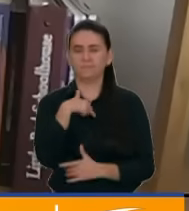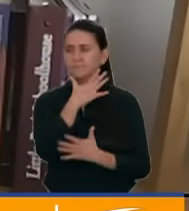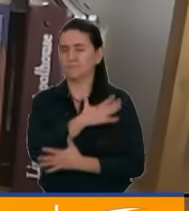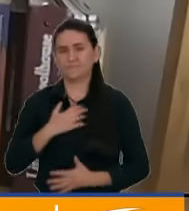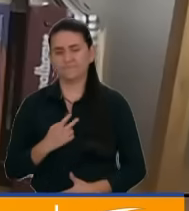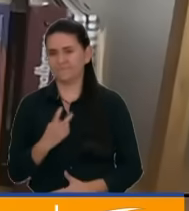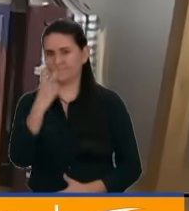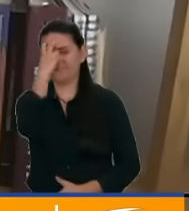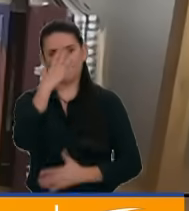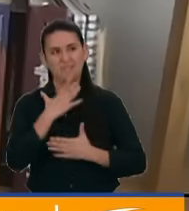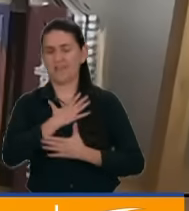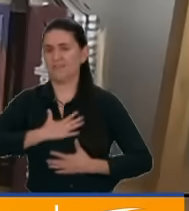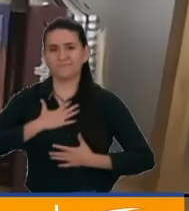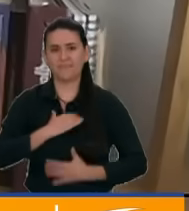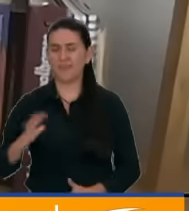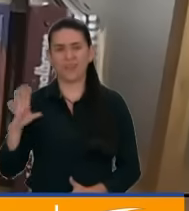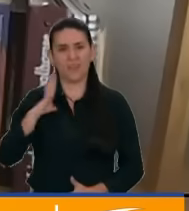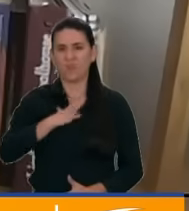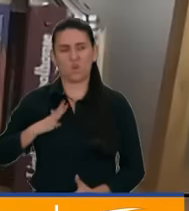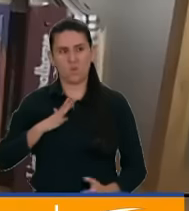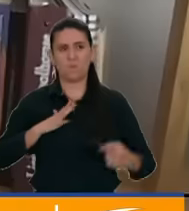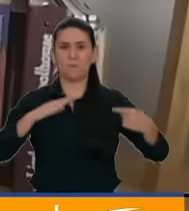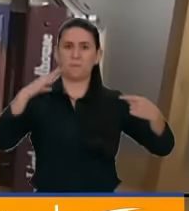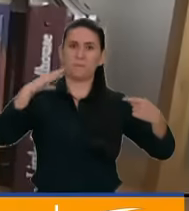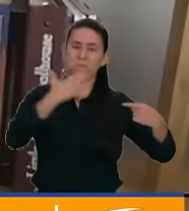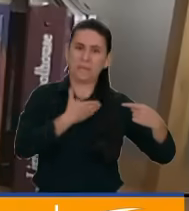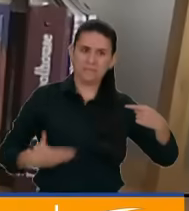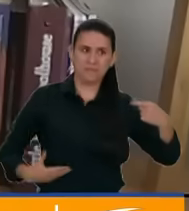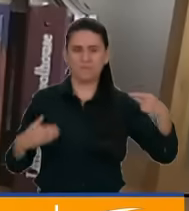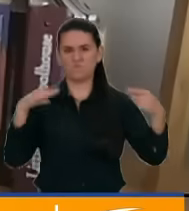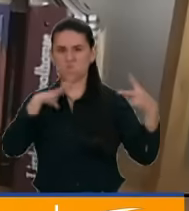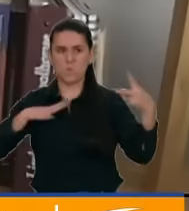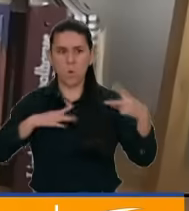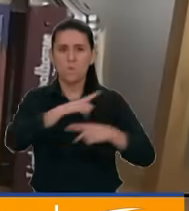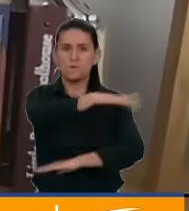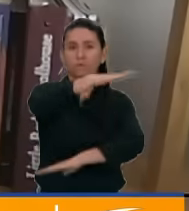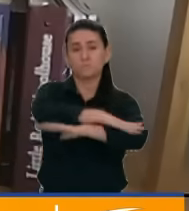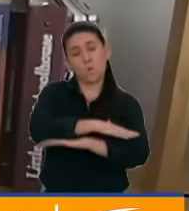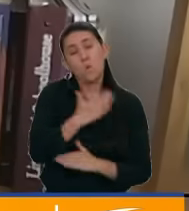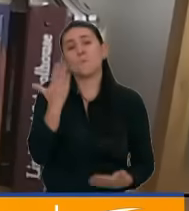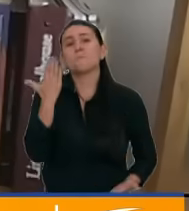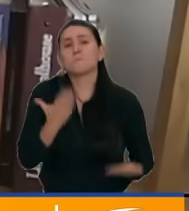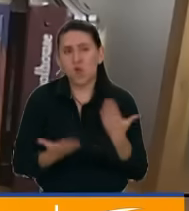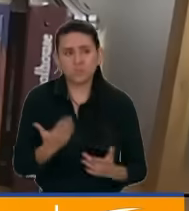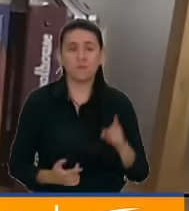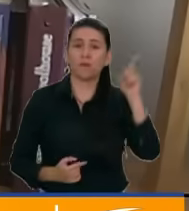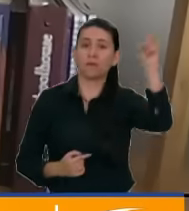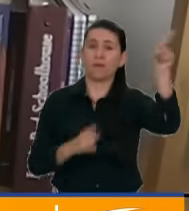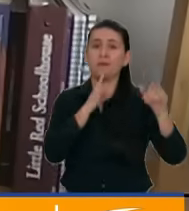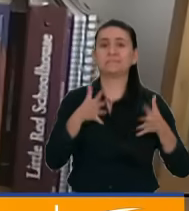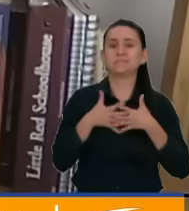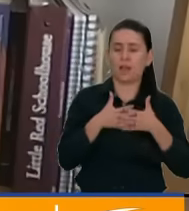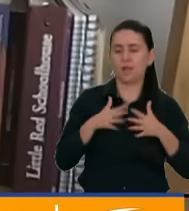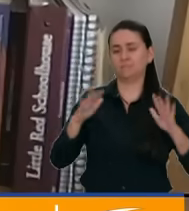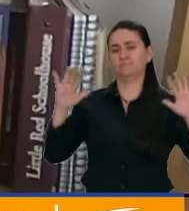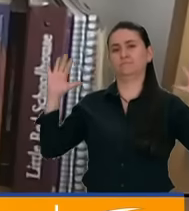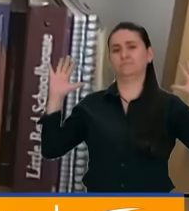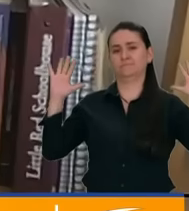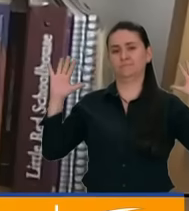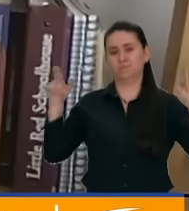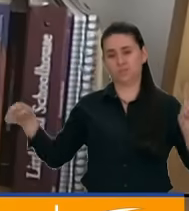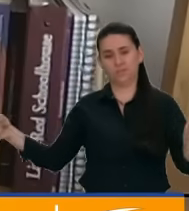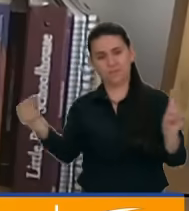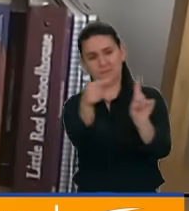declaraciones del canciller. Entonces, a mí me parece que es perfectamente esperable que ese lobby actúe de alguna forma para que Estados